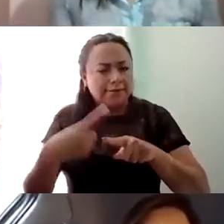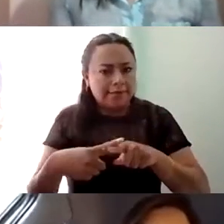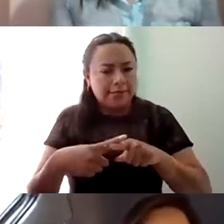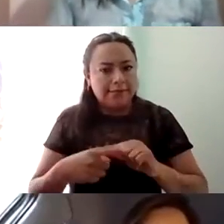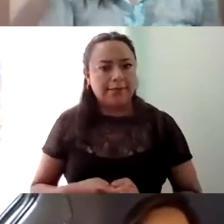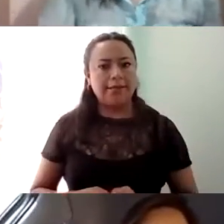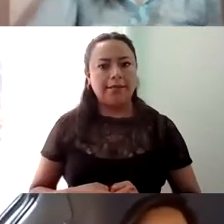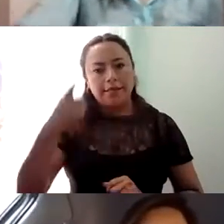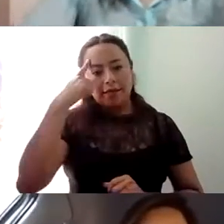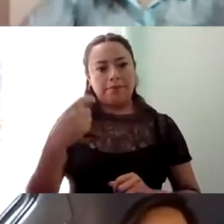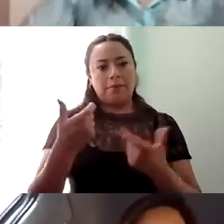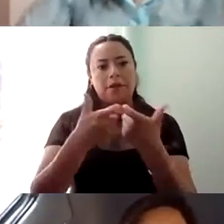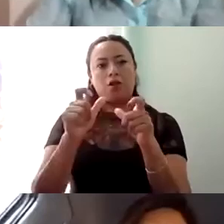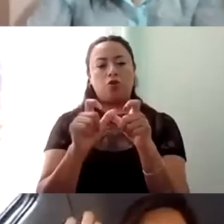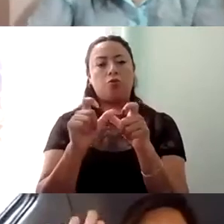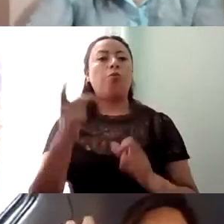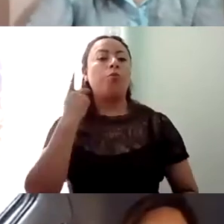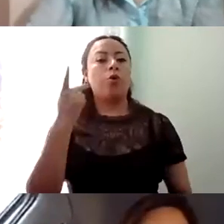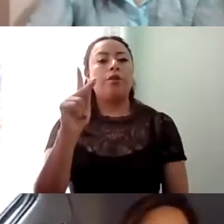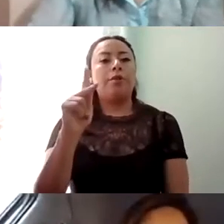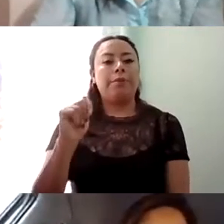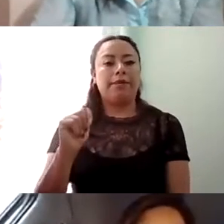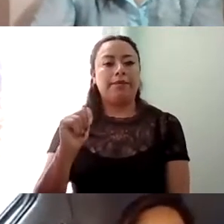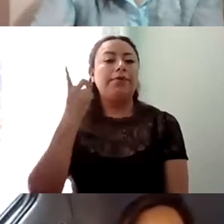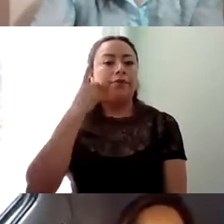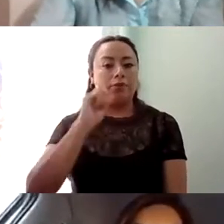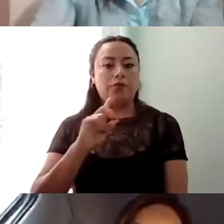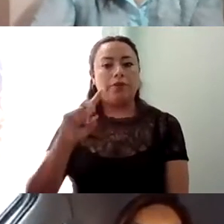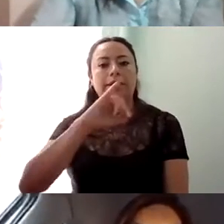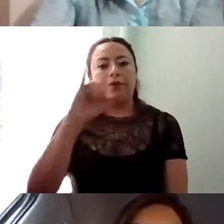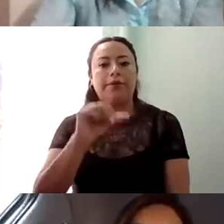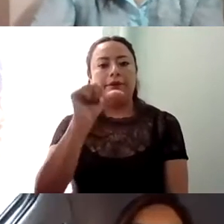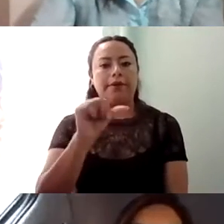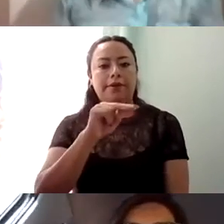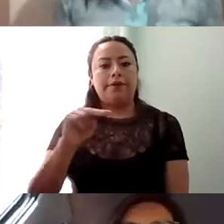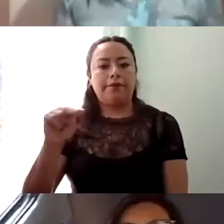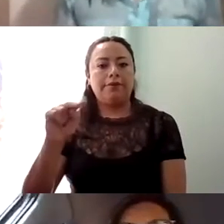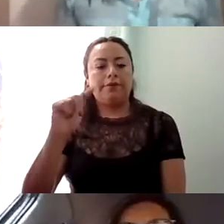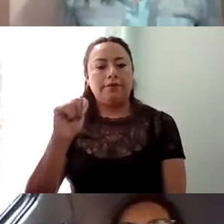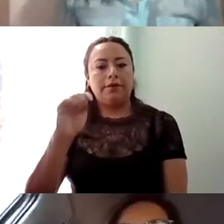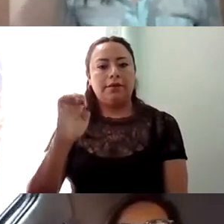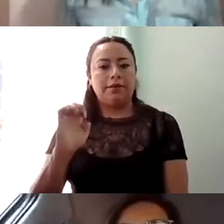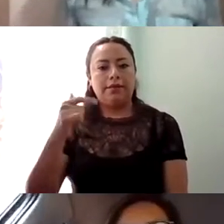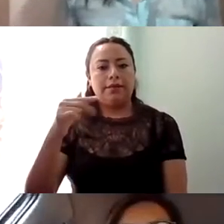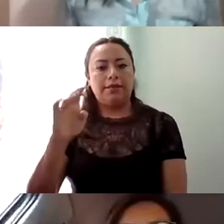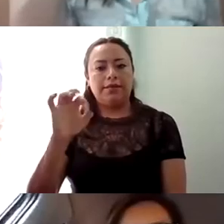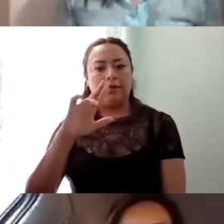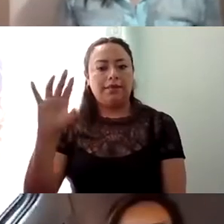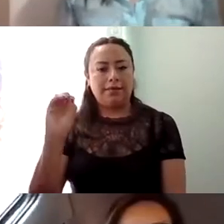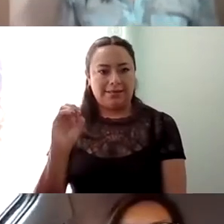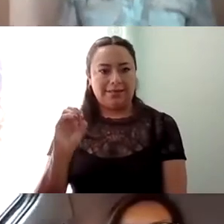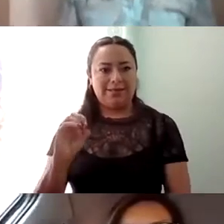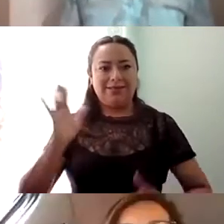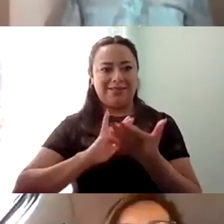Por el Partido del Trabajo es la diputada Janet Guerrero Maya. Gracias, diputada. Gracias y buenos días a todas y a todos. Perdón,